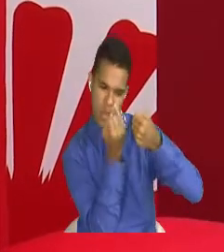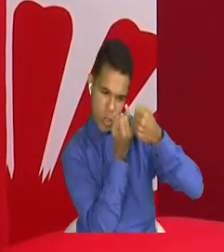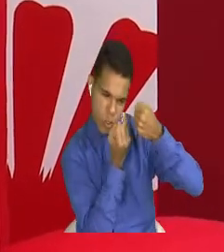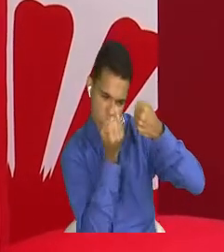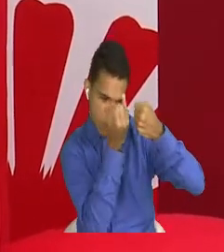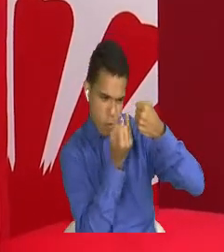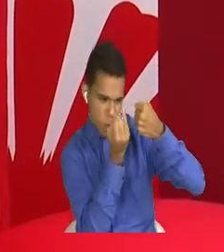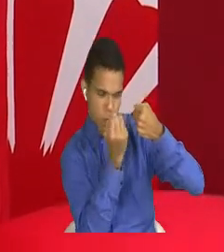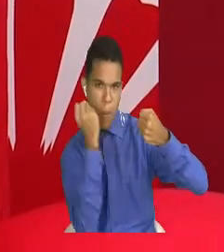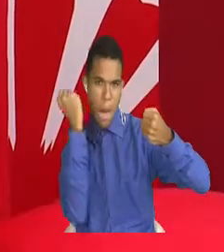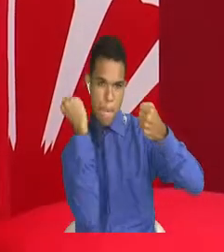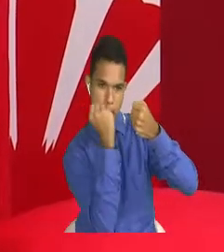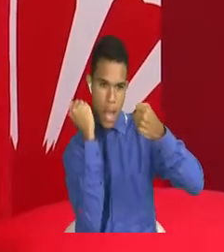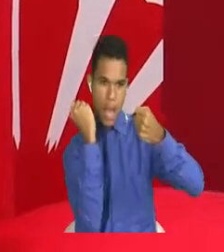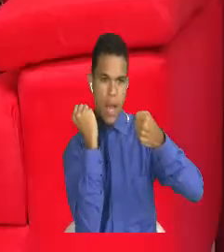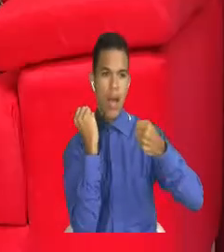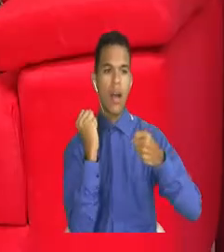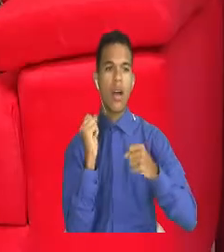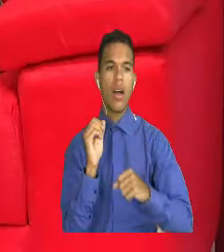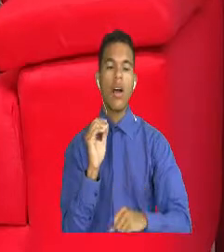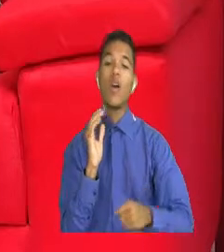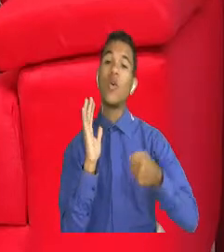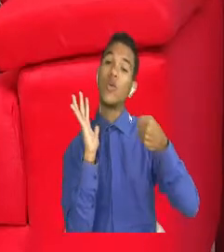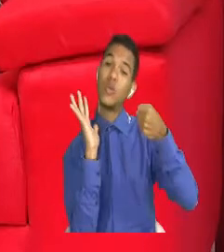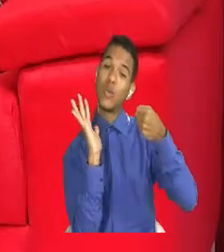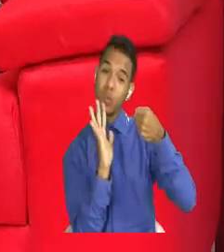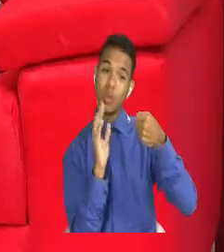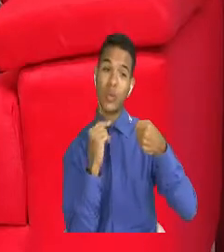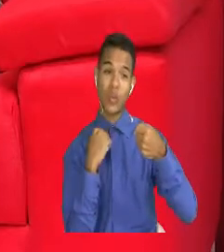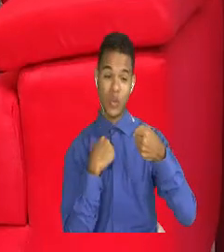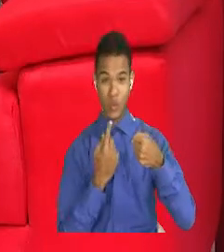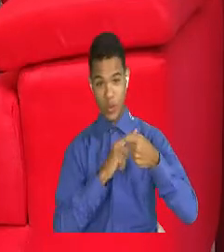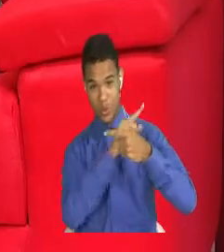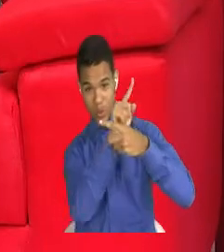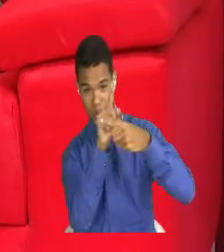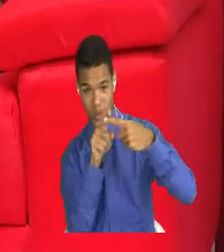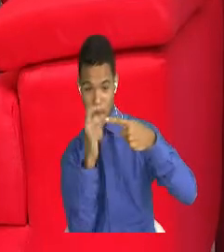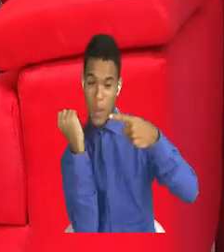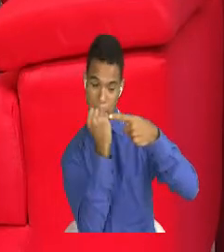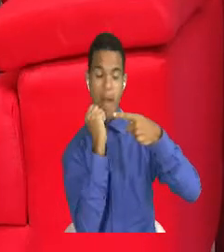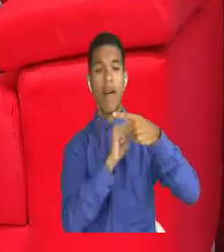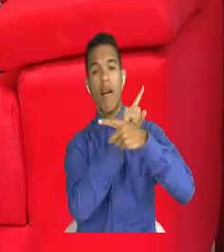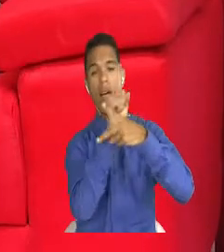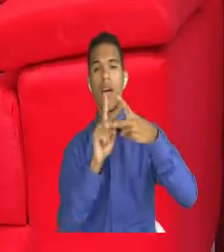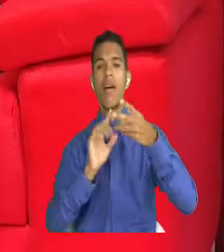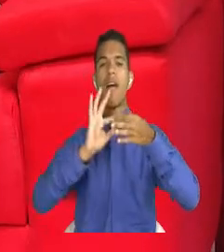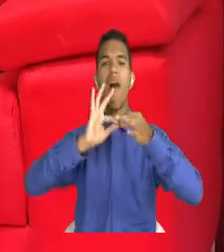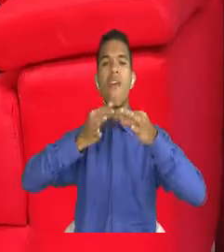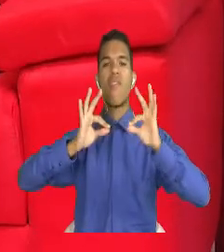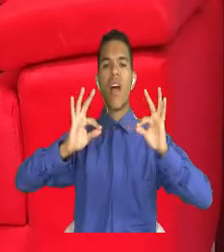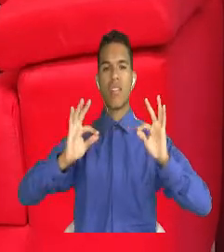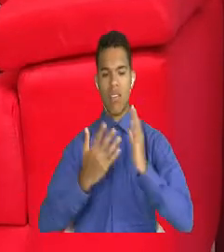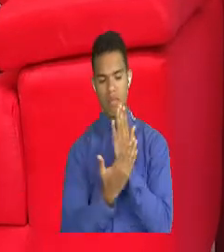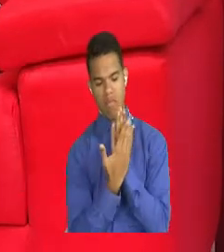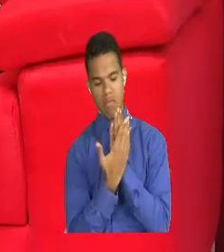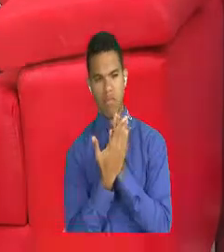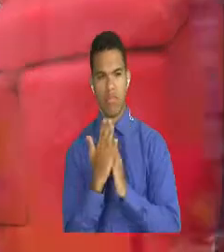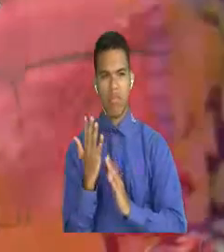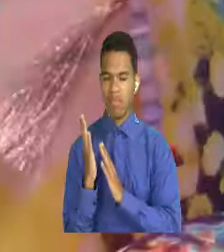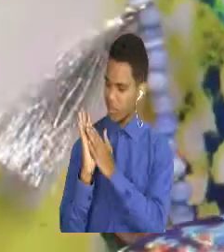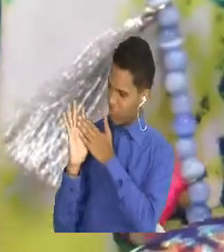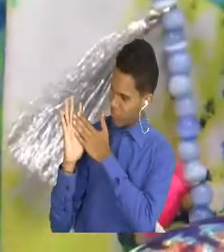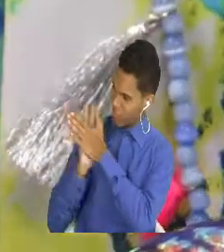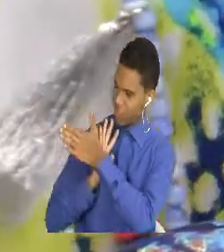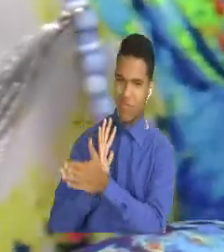nuestro logo en casa, pero aparte de nuestro logo, tienen unas frases motivacionales. Cuéntanos un poco sobre